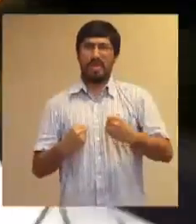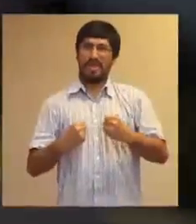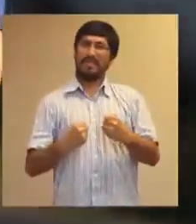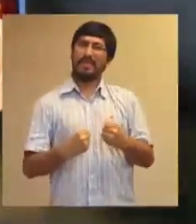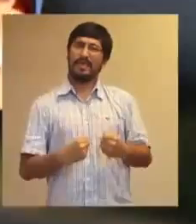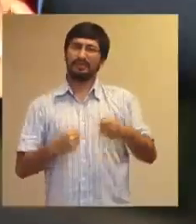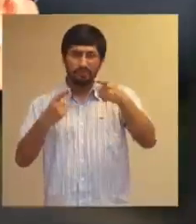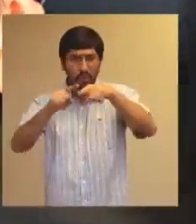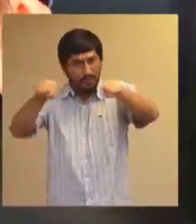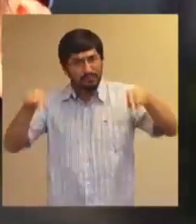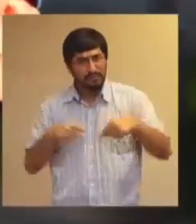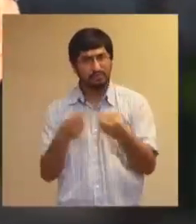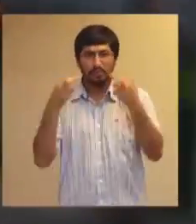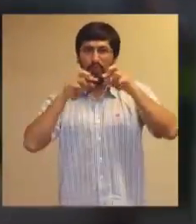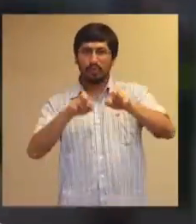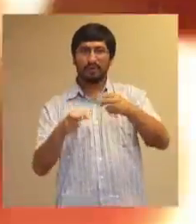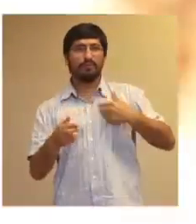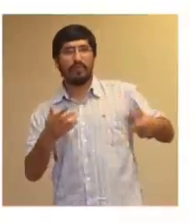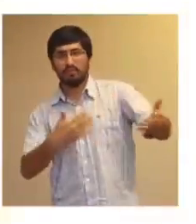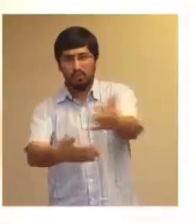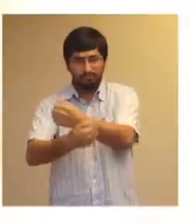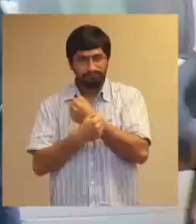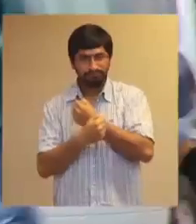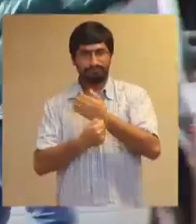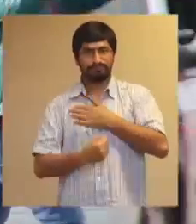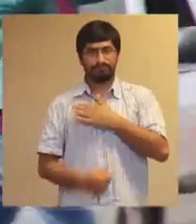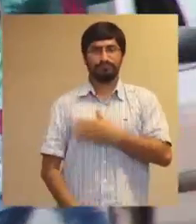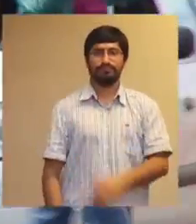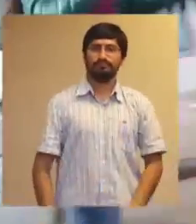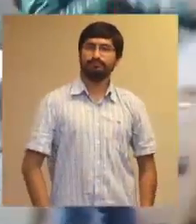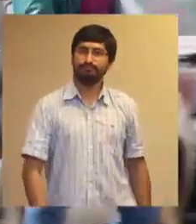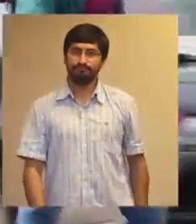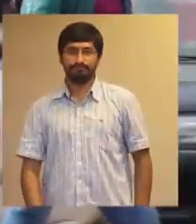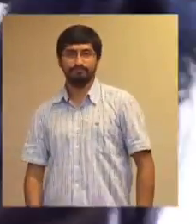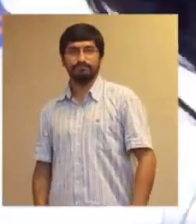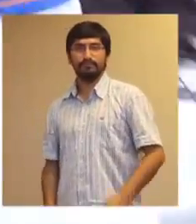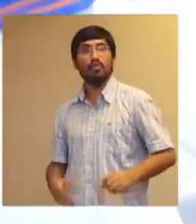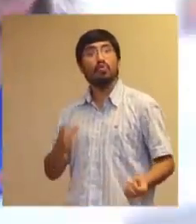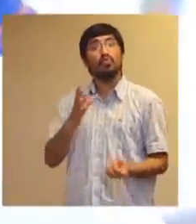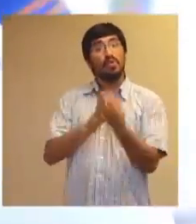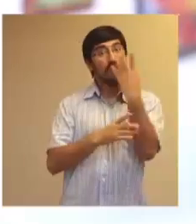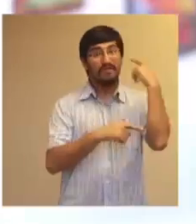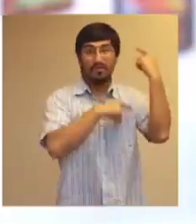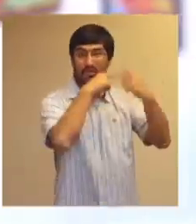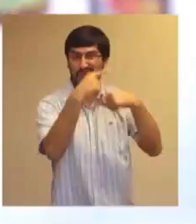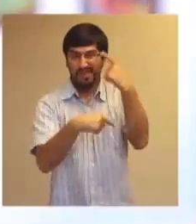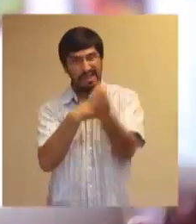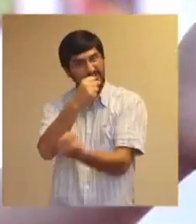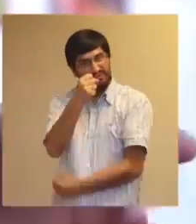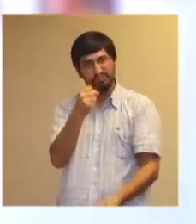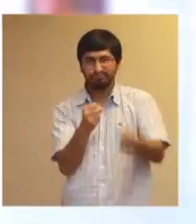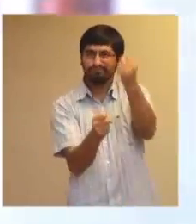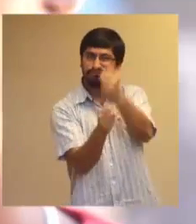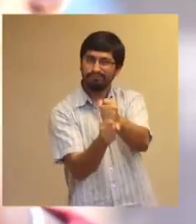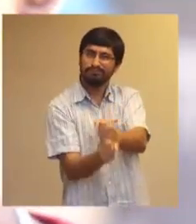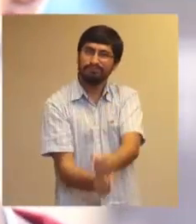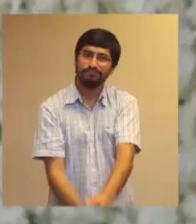capacidades, queremos los espacios y oportunidades. La generación de recambio.